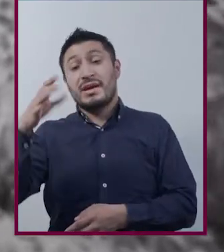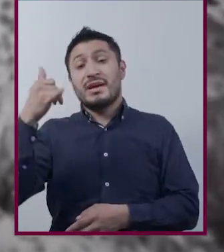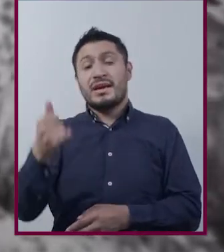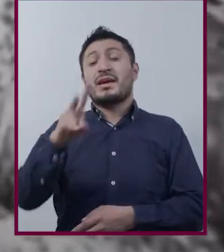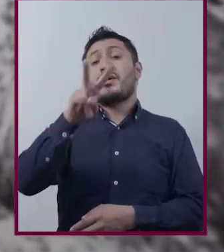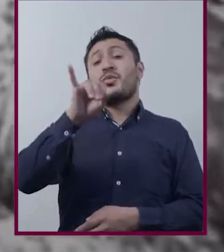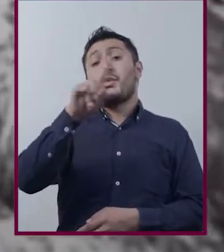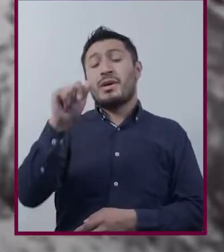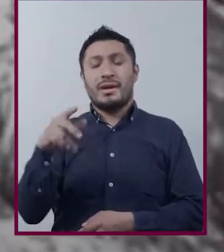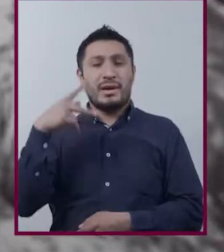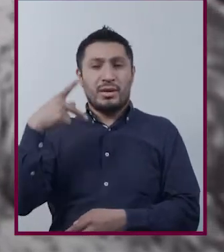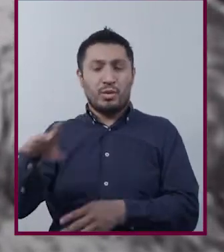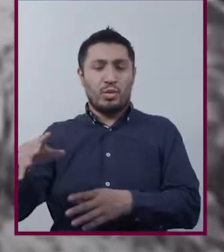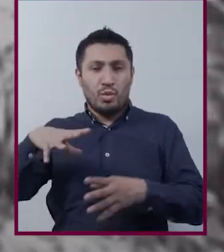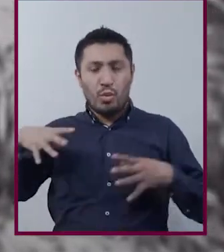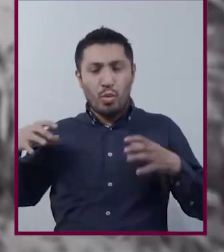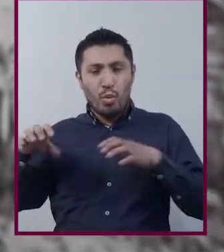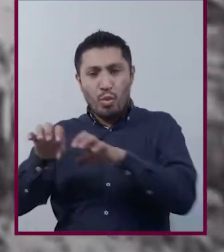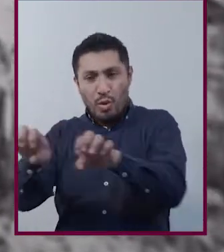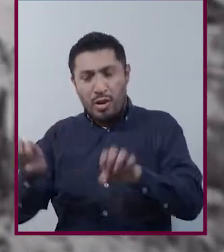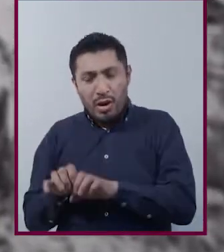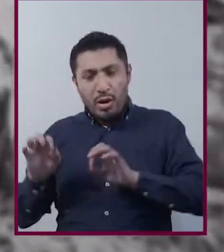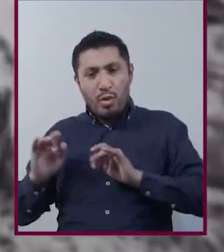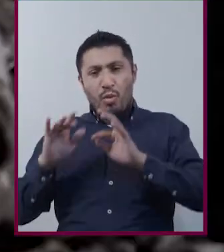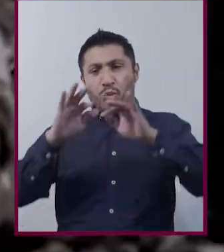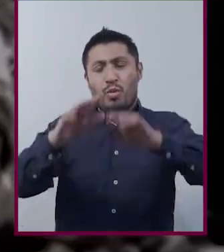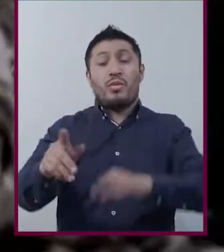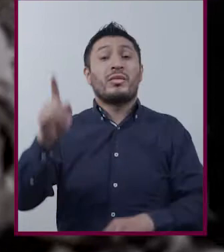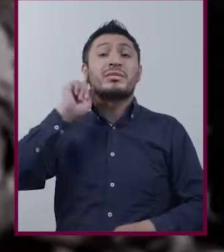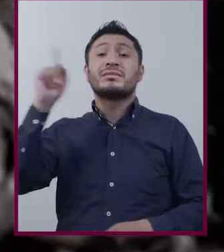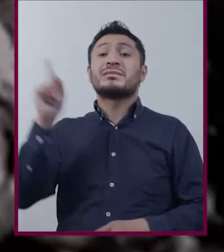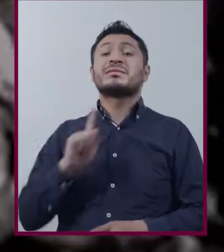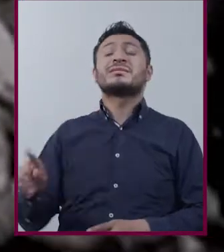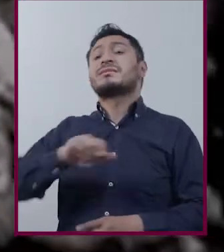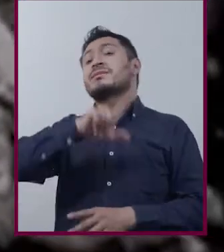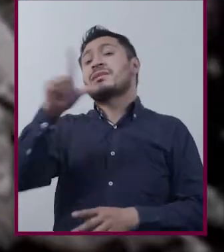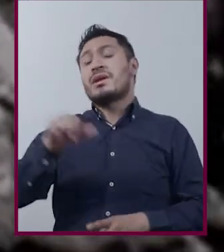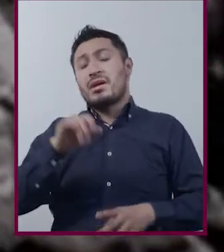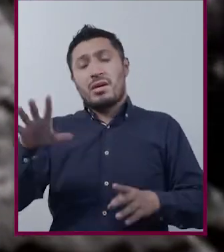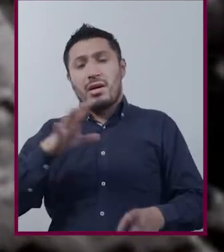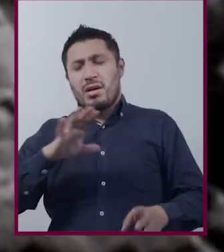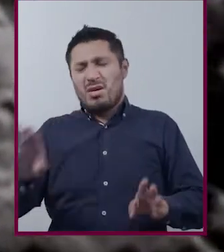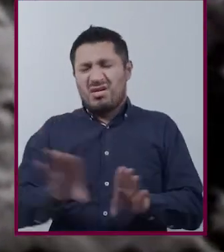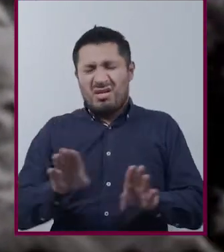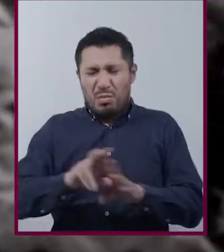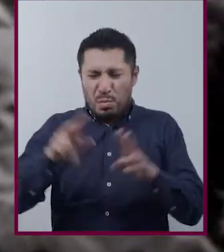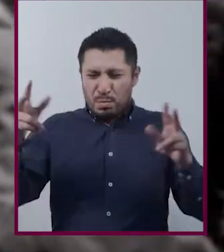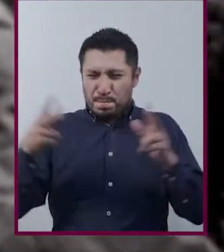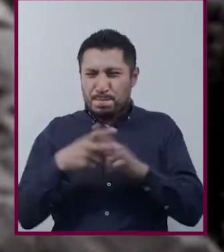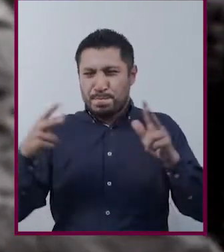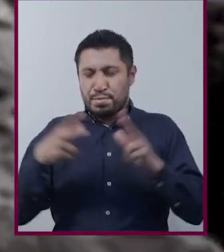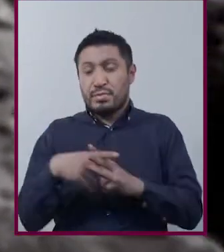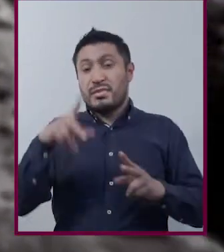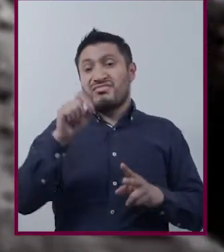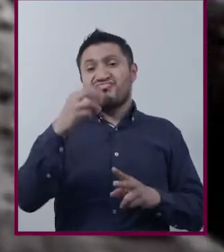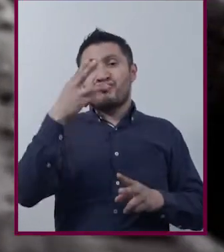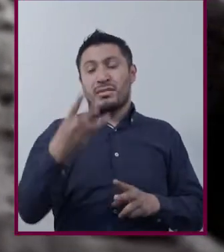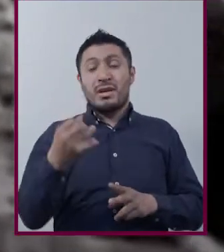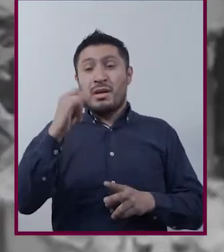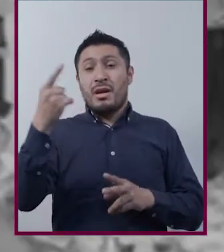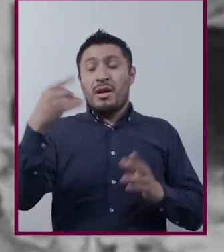Villa, con su tropa, se dirigieron a Zacatecas y luego de protagonizar una cruenta batalla, el 23 de junio